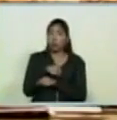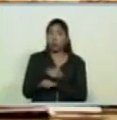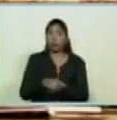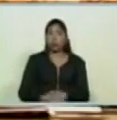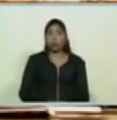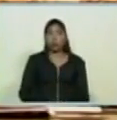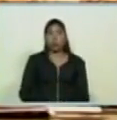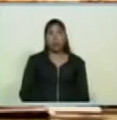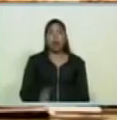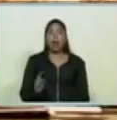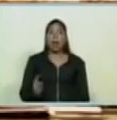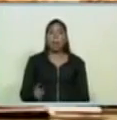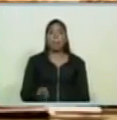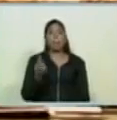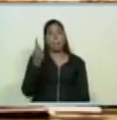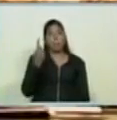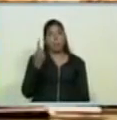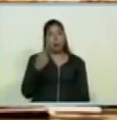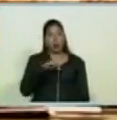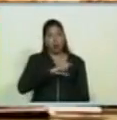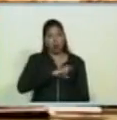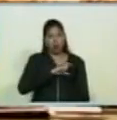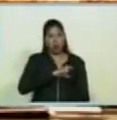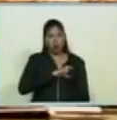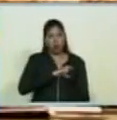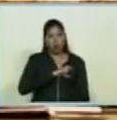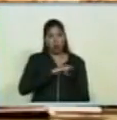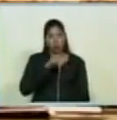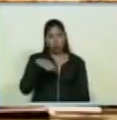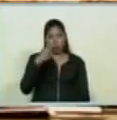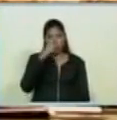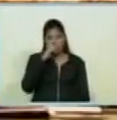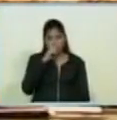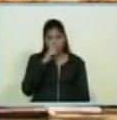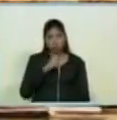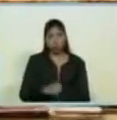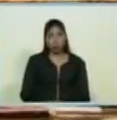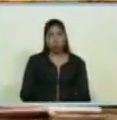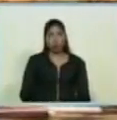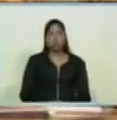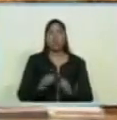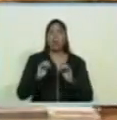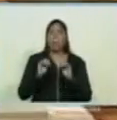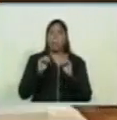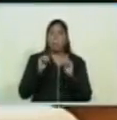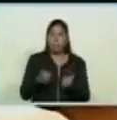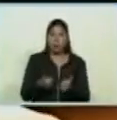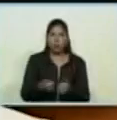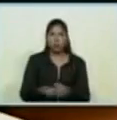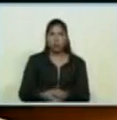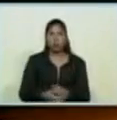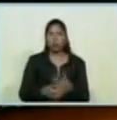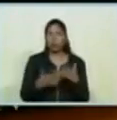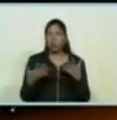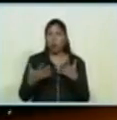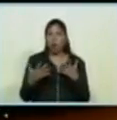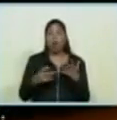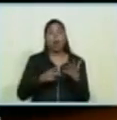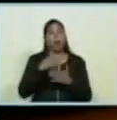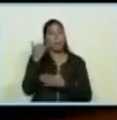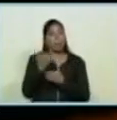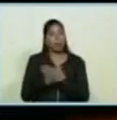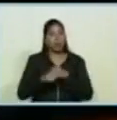A partir del 1 de enero de 2018, toma nota Venezuela, vamos a arrancar un ambicioso plan